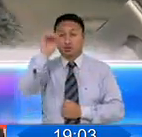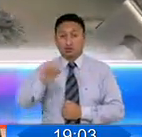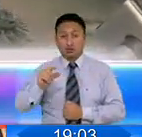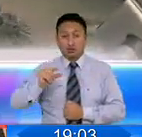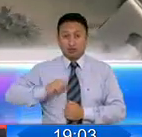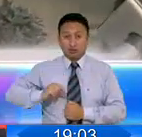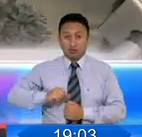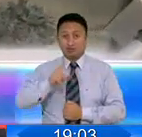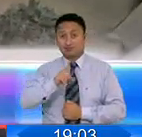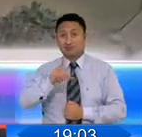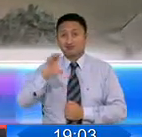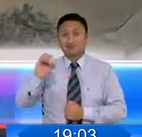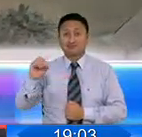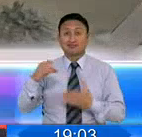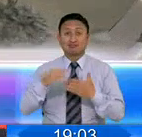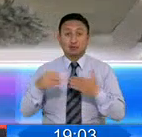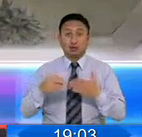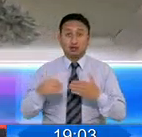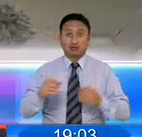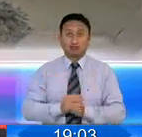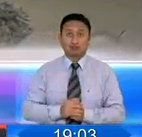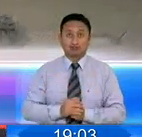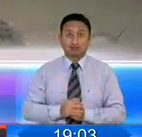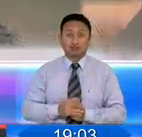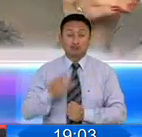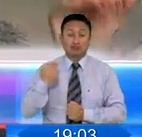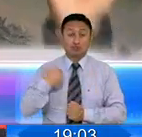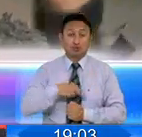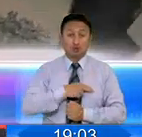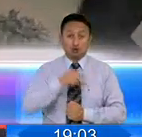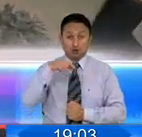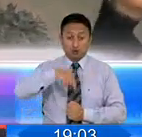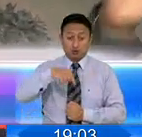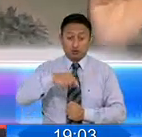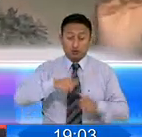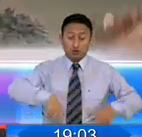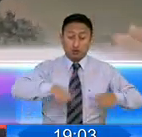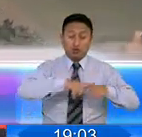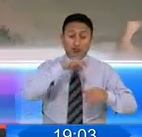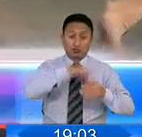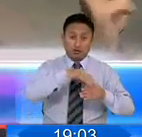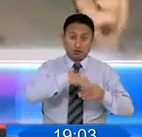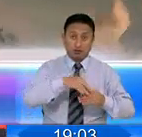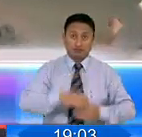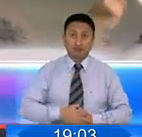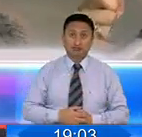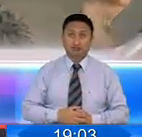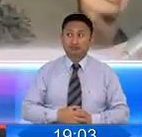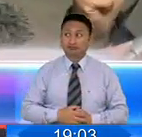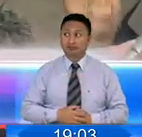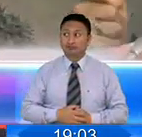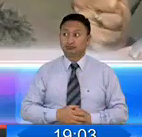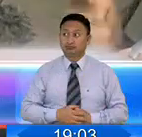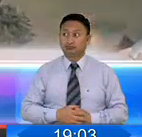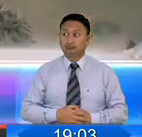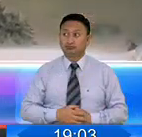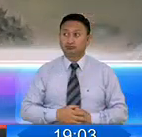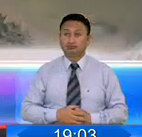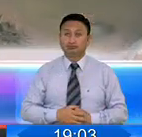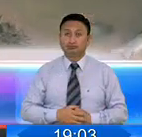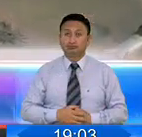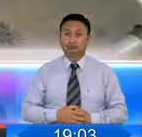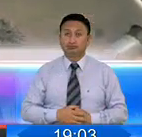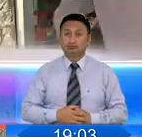básico, $100, Nosotros vamos a estar en los recintos electorales listos para empezar propiamente